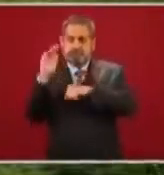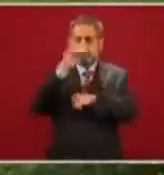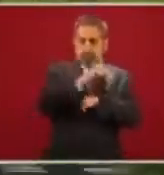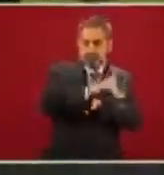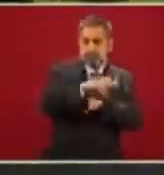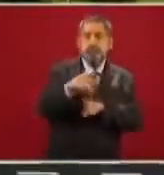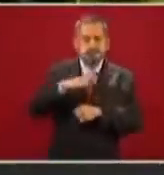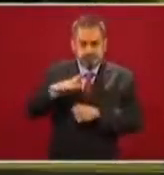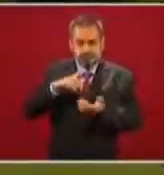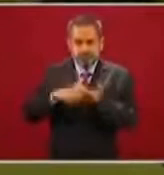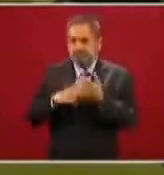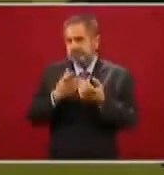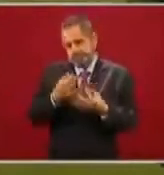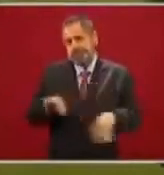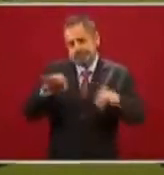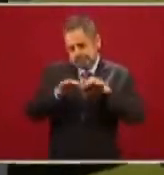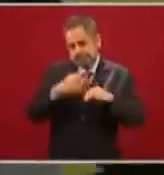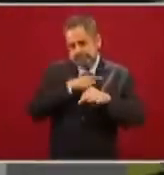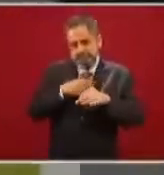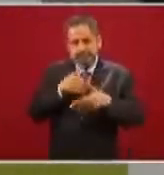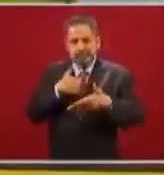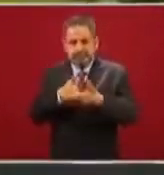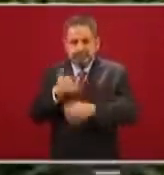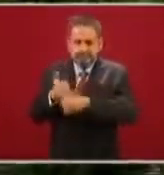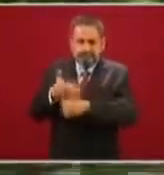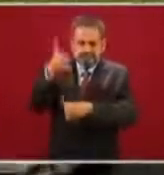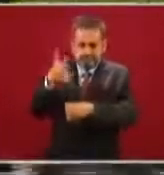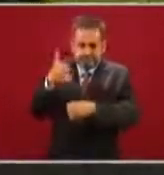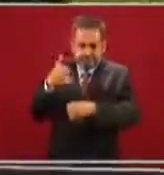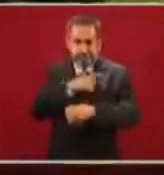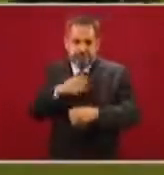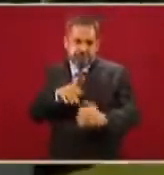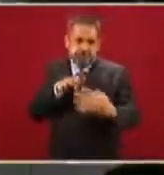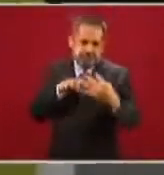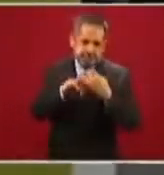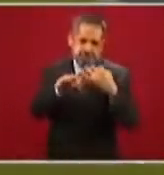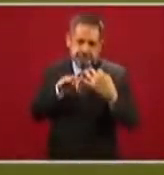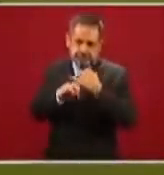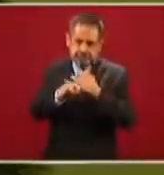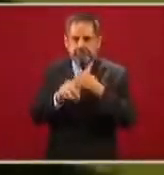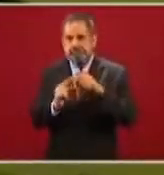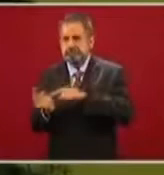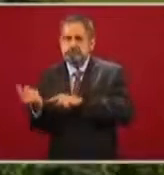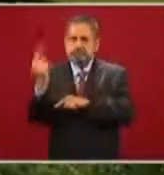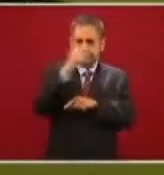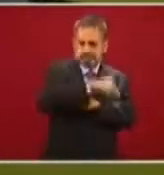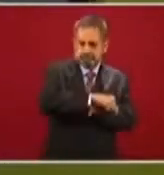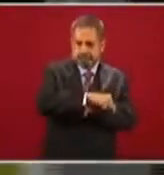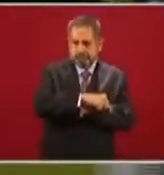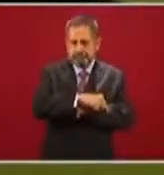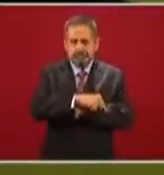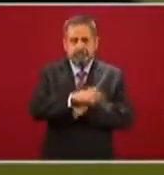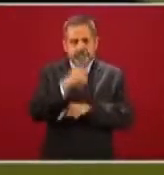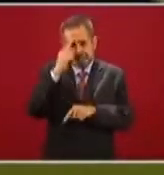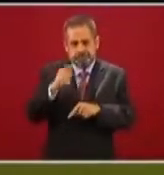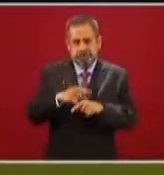zonas donde es importante la movilidad de los peatones entre uno de los accesos y